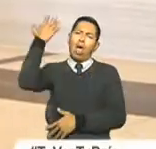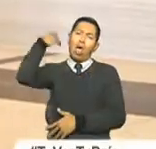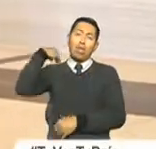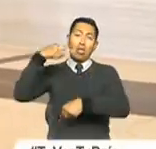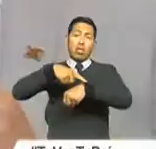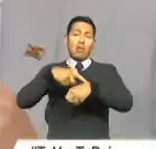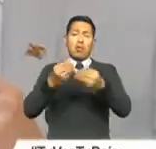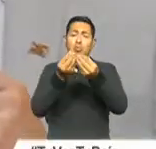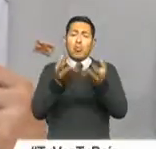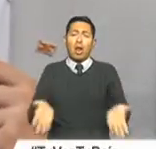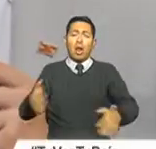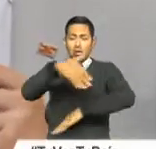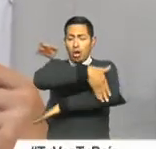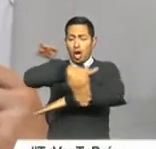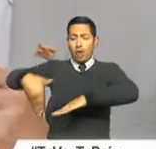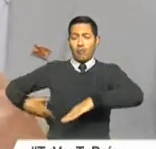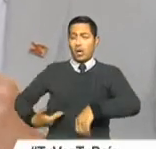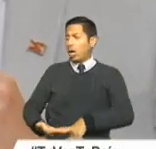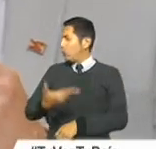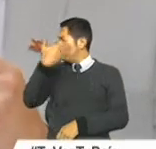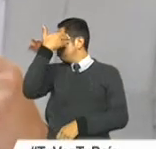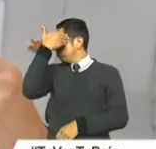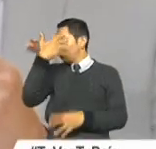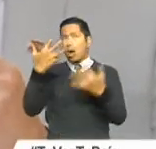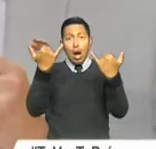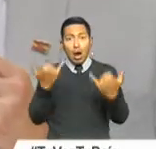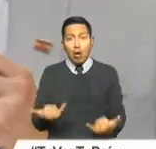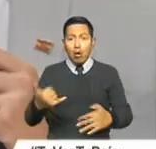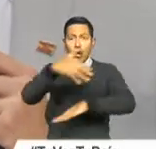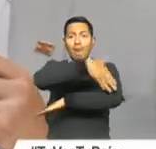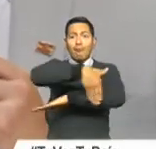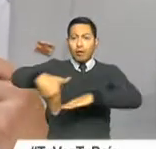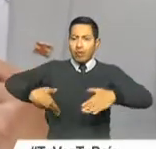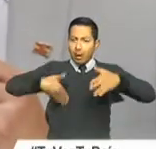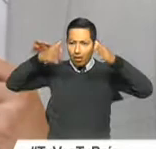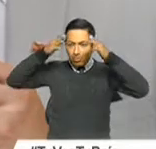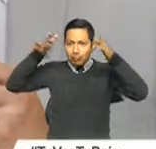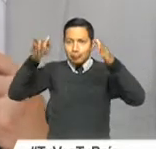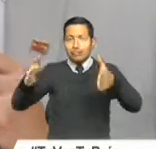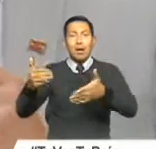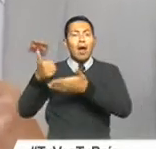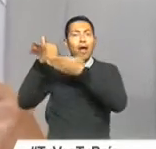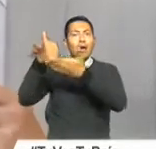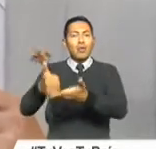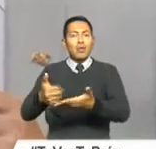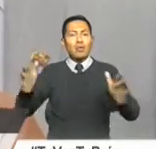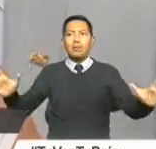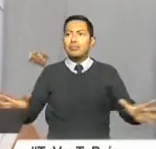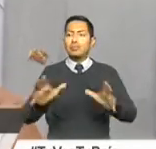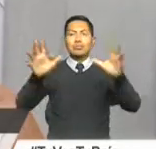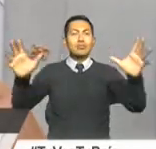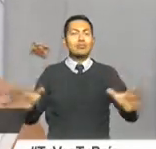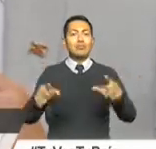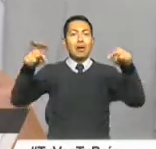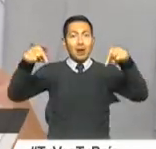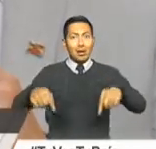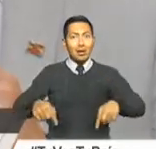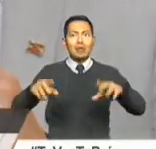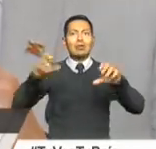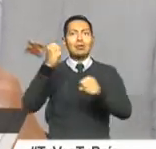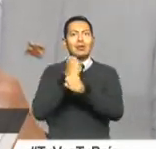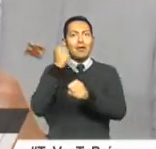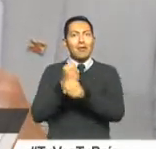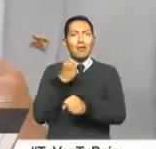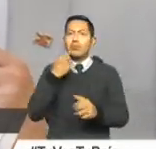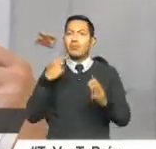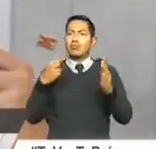fue olvidada. Qué alegría poder hoy estar en suelo peruano de nuestros hermanos presentando